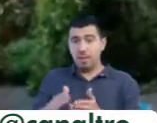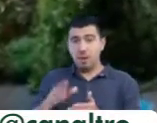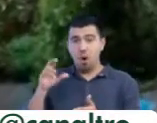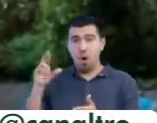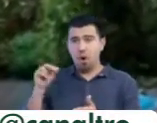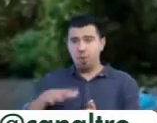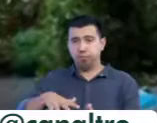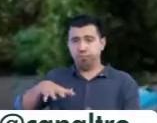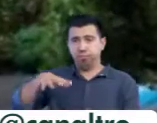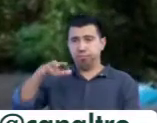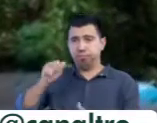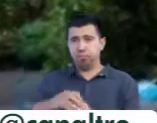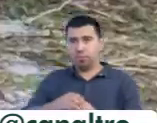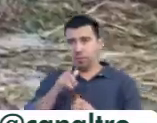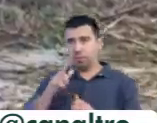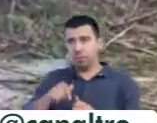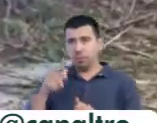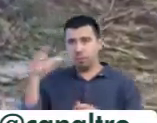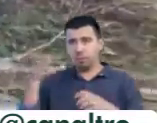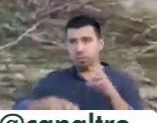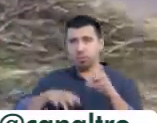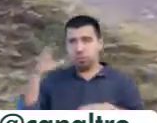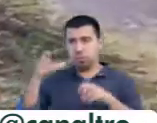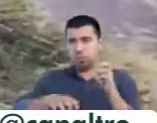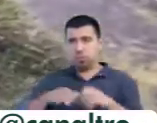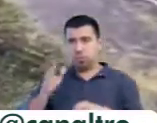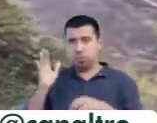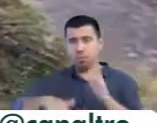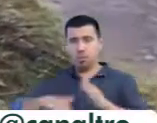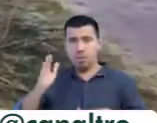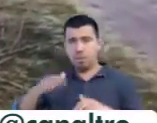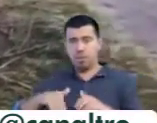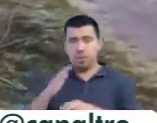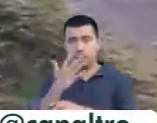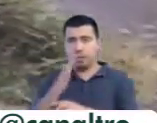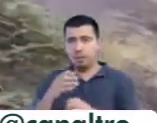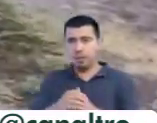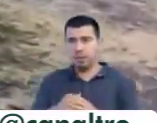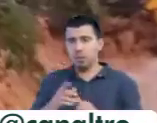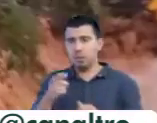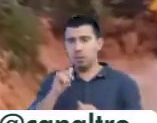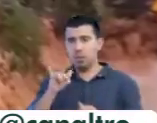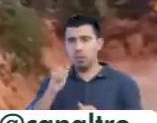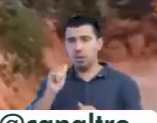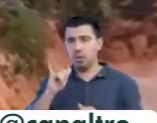registraron deslizamientos y caídas de rocas en la vereda Guatiguará.